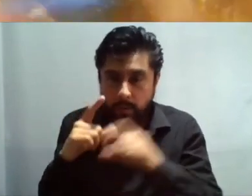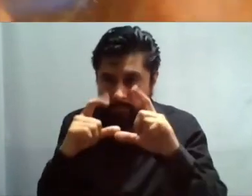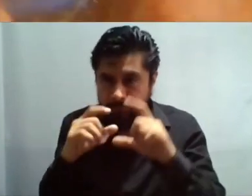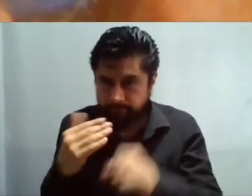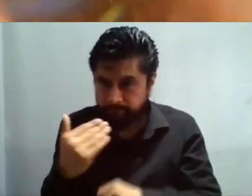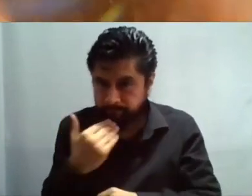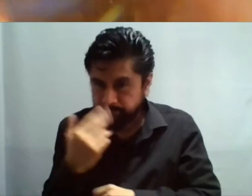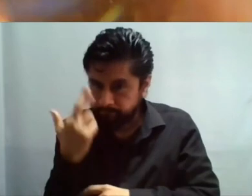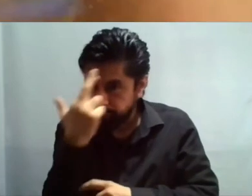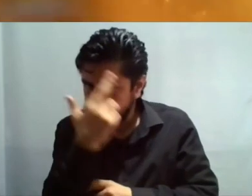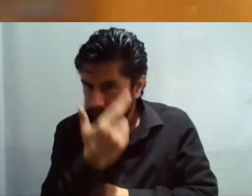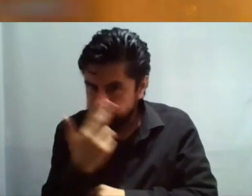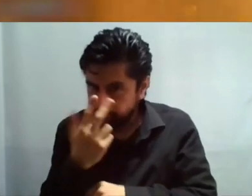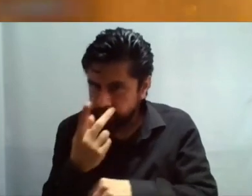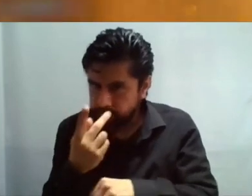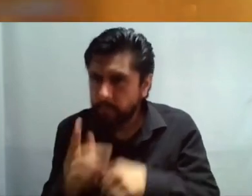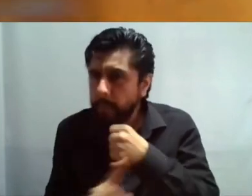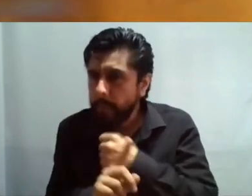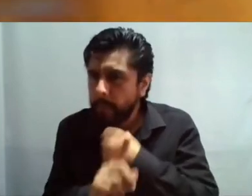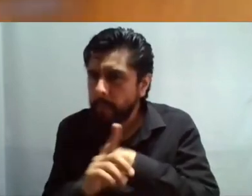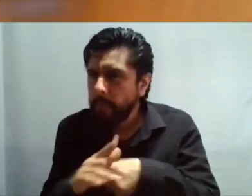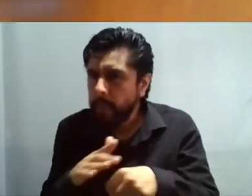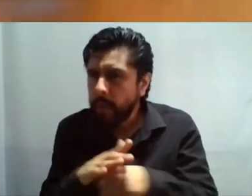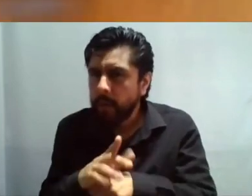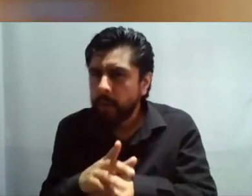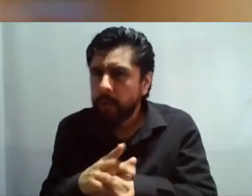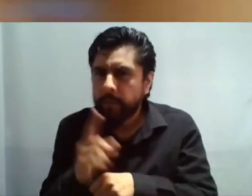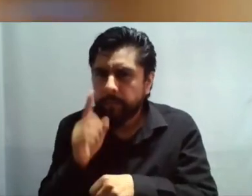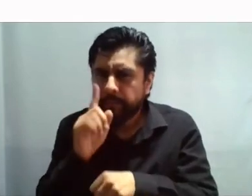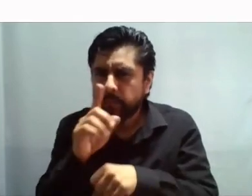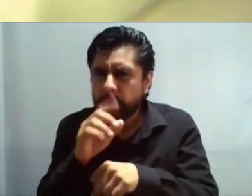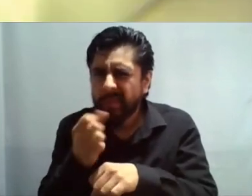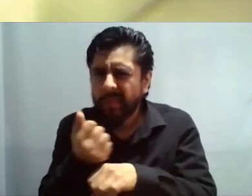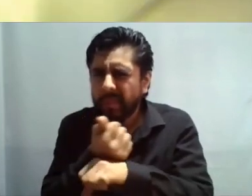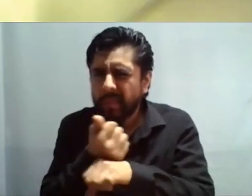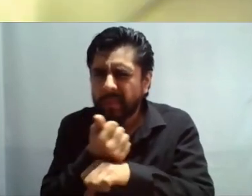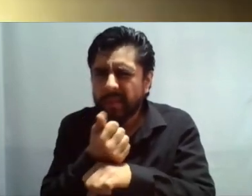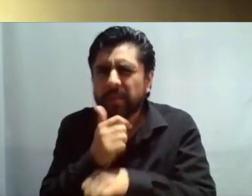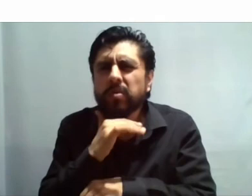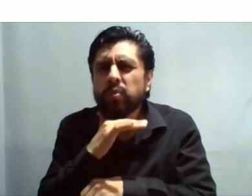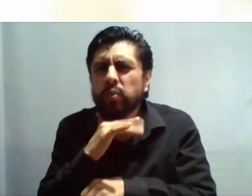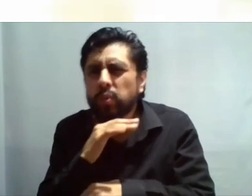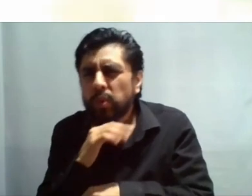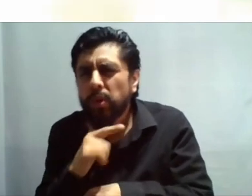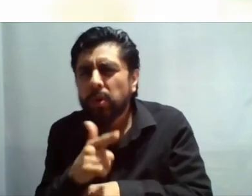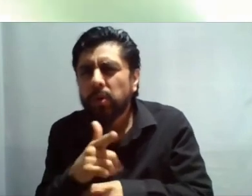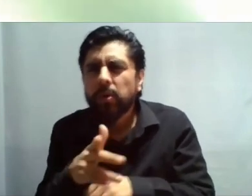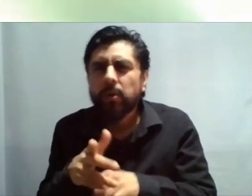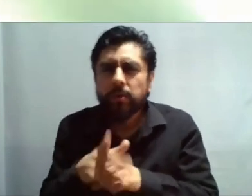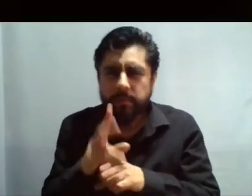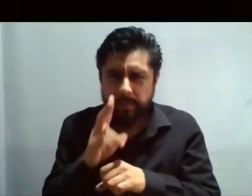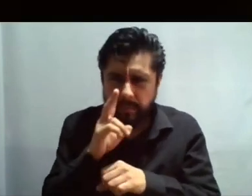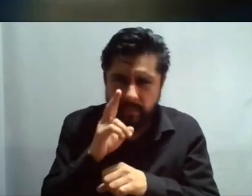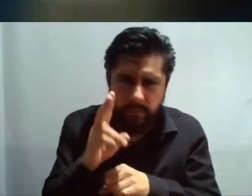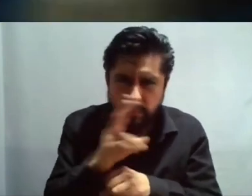visualización. Aquí lo pondré. Ok, hay un poco de cerumen, se empaña, pero ¿qué vemos? Vemos un conducto, vemos un espacio por